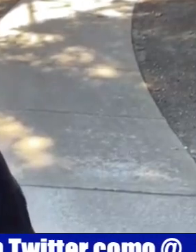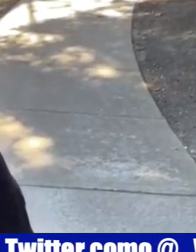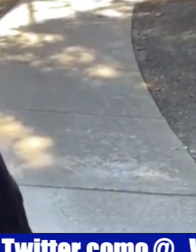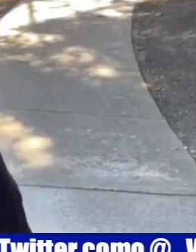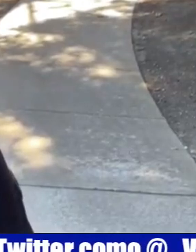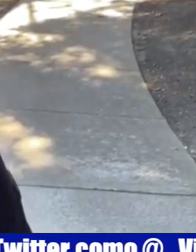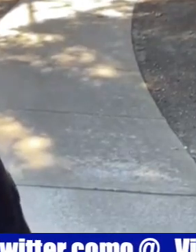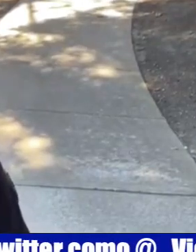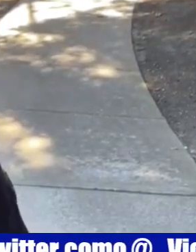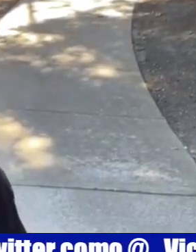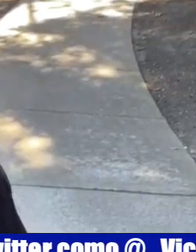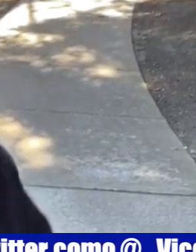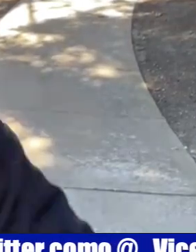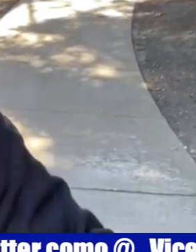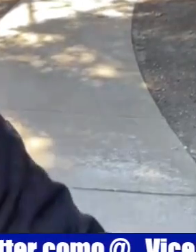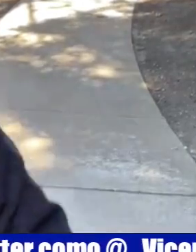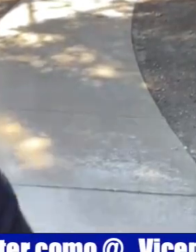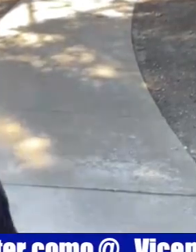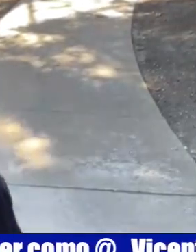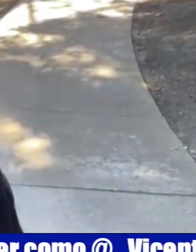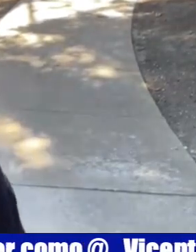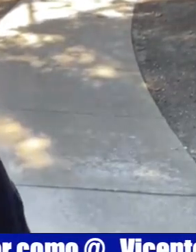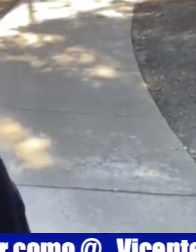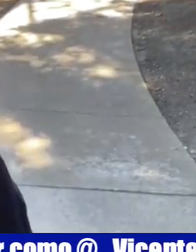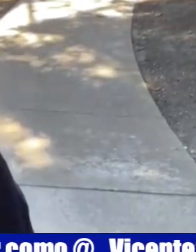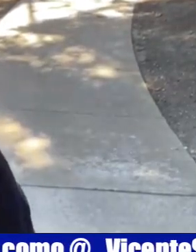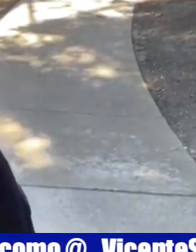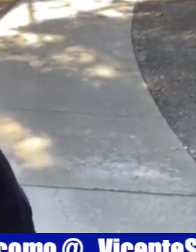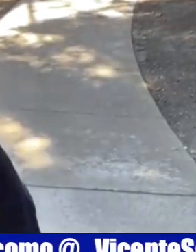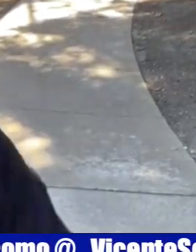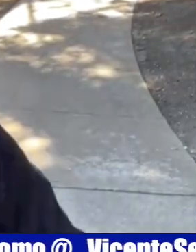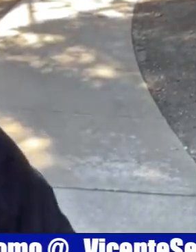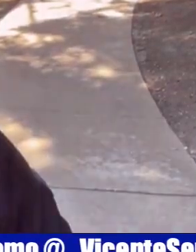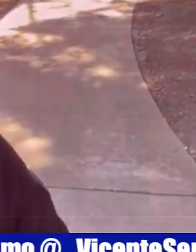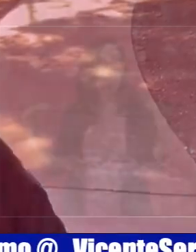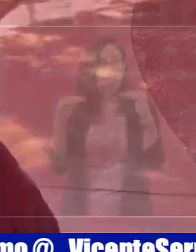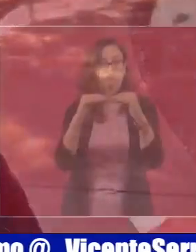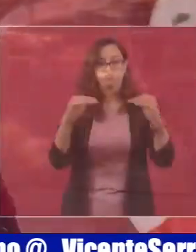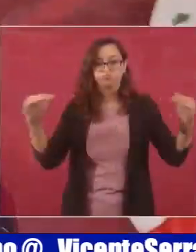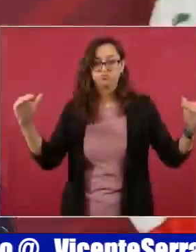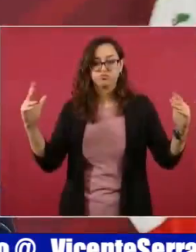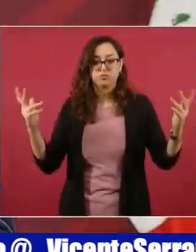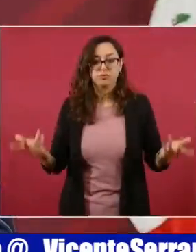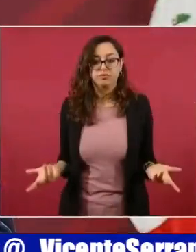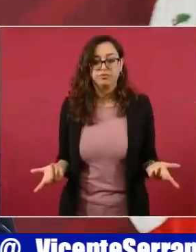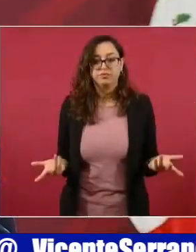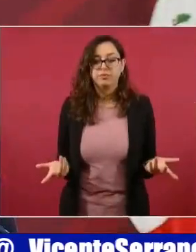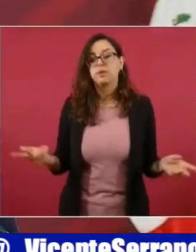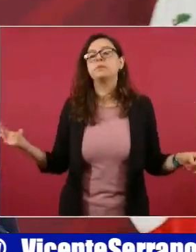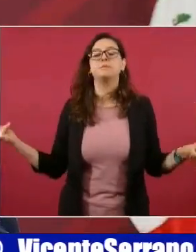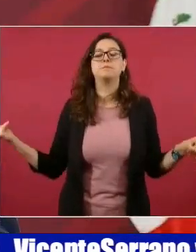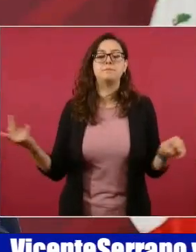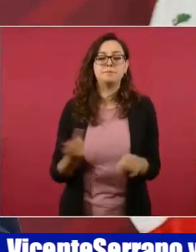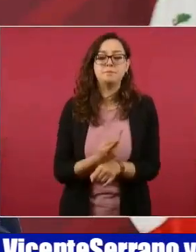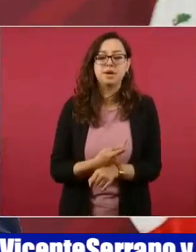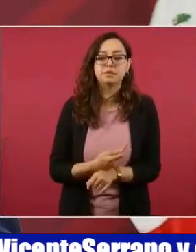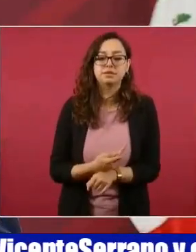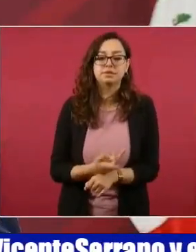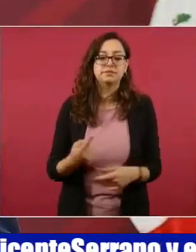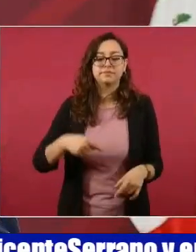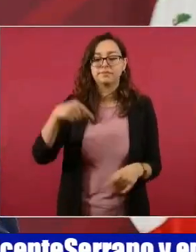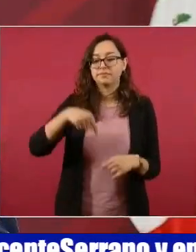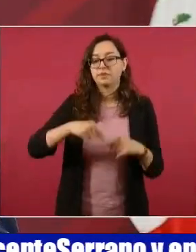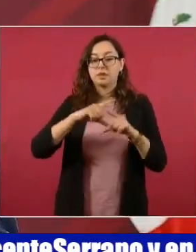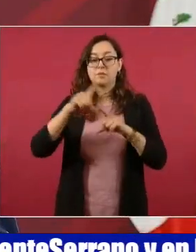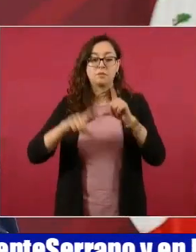peras del olmo. Si ya conocemos a Andrés Manuel López Obrador, si entendemos a la gente